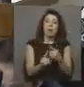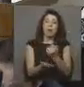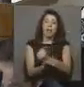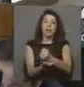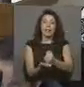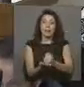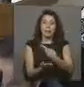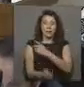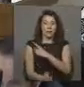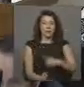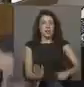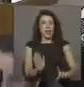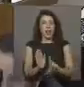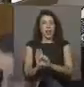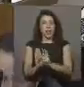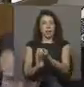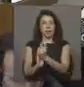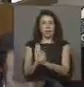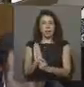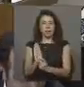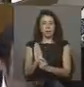tramitación parlamentaria de la ley de presupuesto.